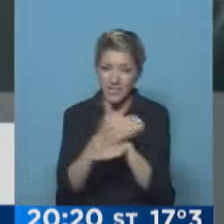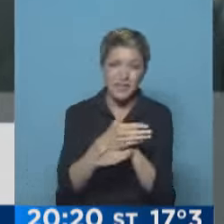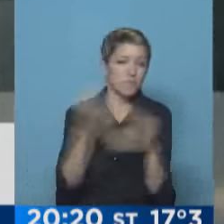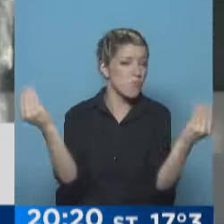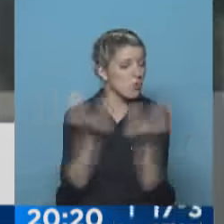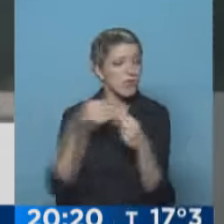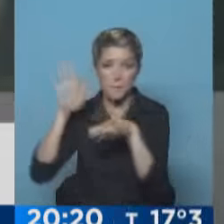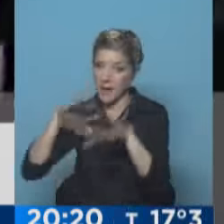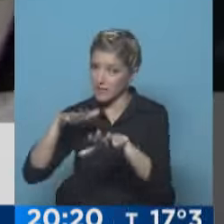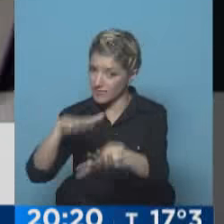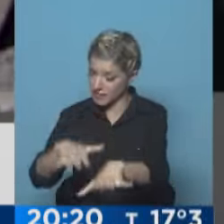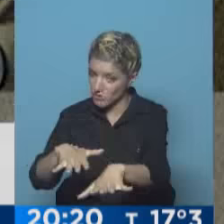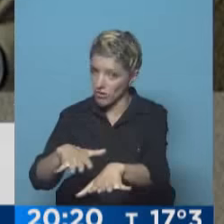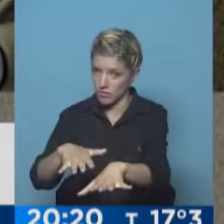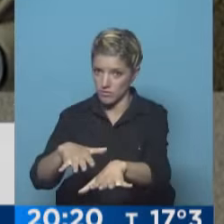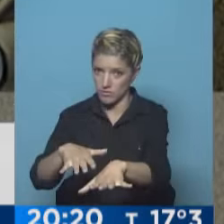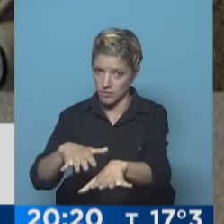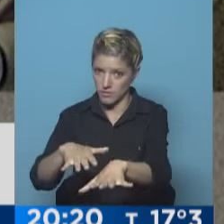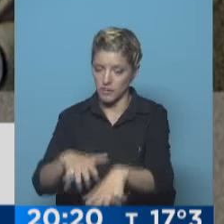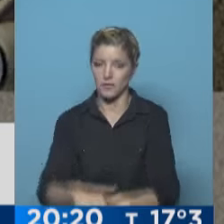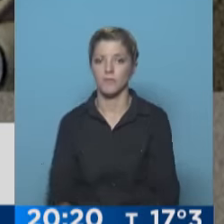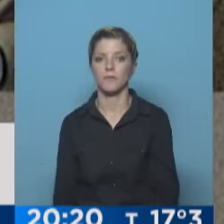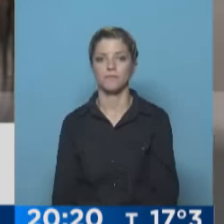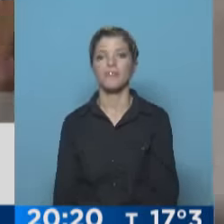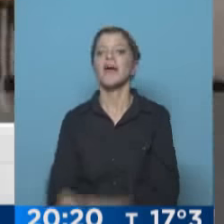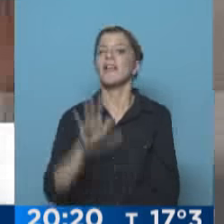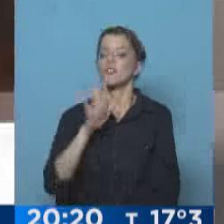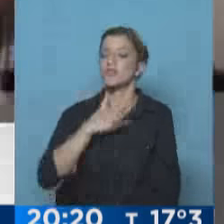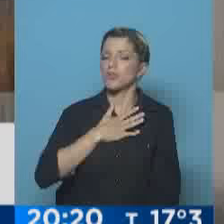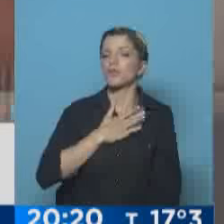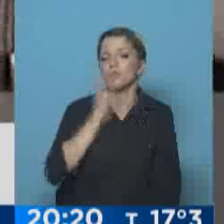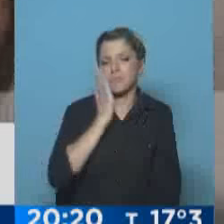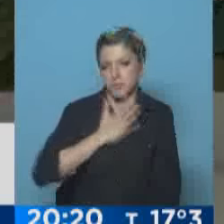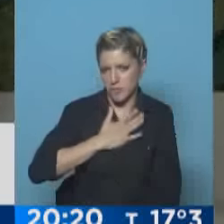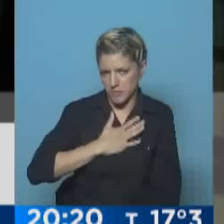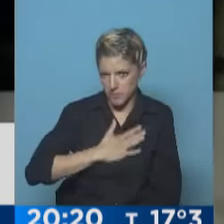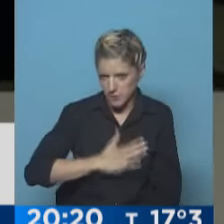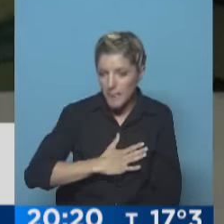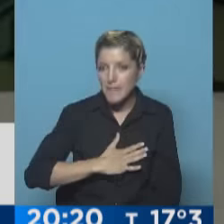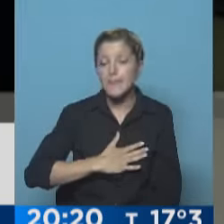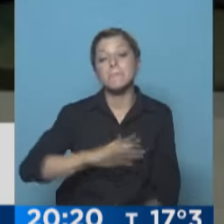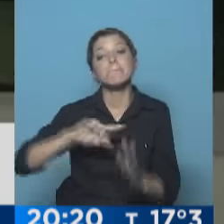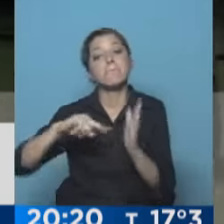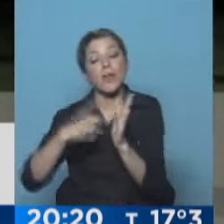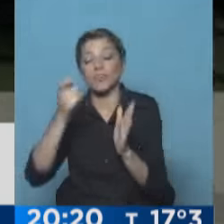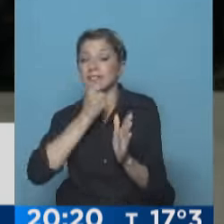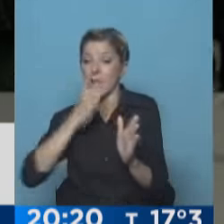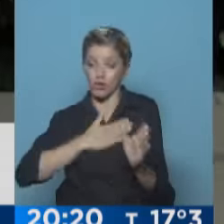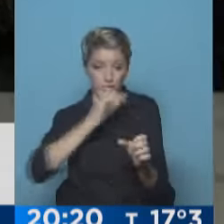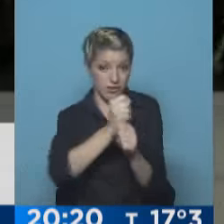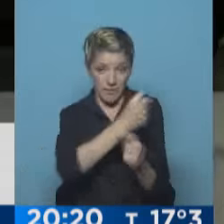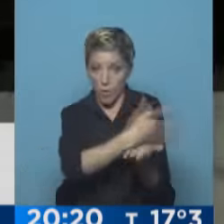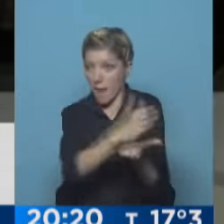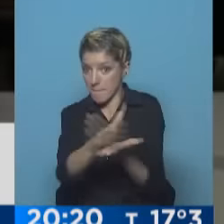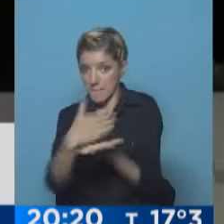trabajadores aeronáuticos. Somos muy mansos, muy, muy mansos los aeronáuticos, pero cuando nos dejan sin trabajo nos